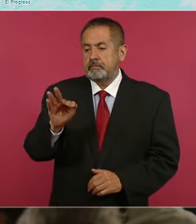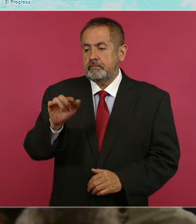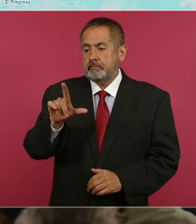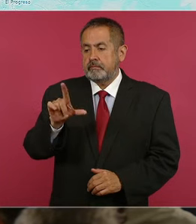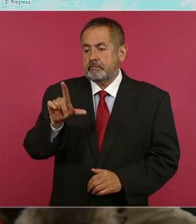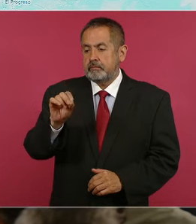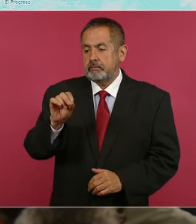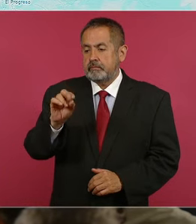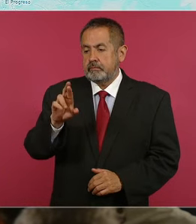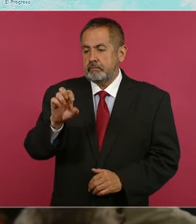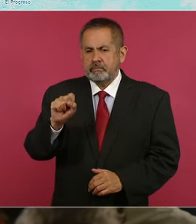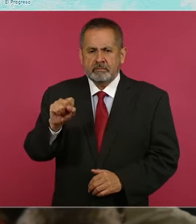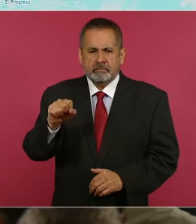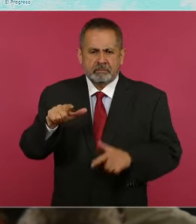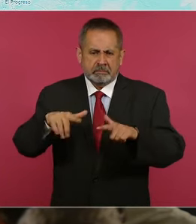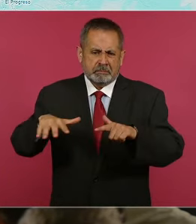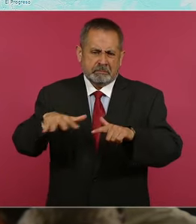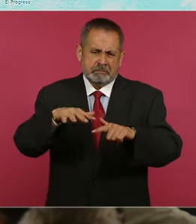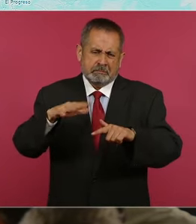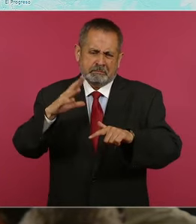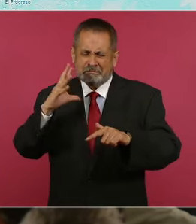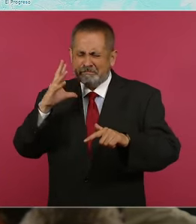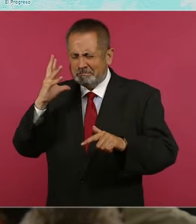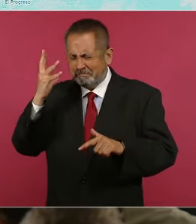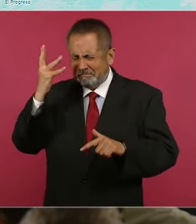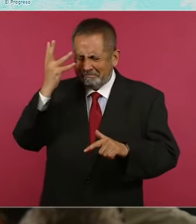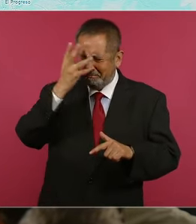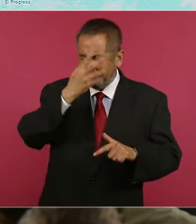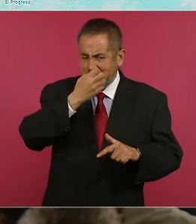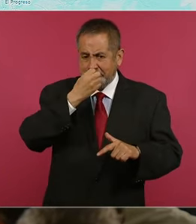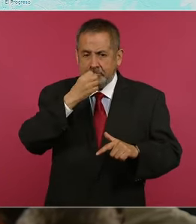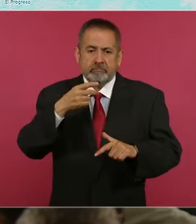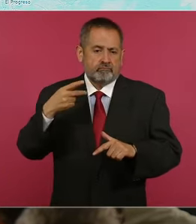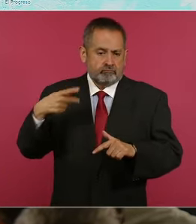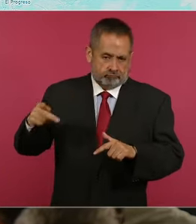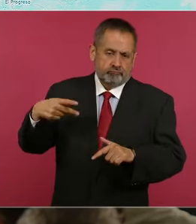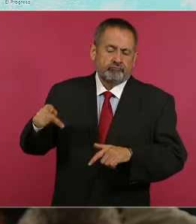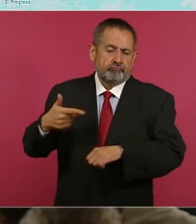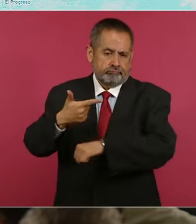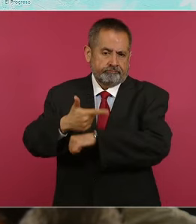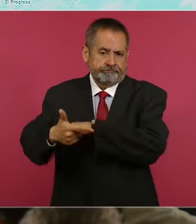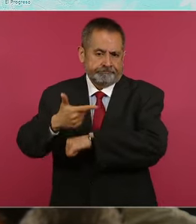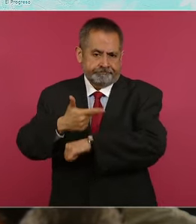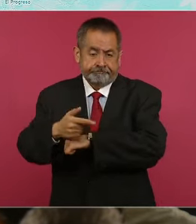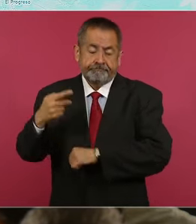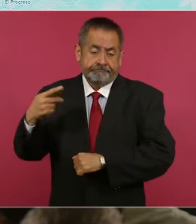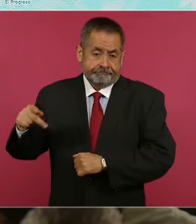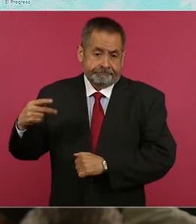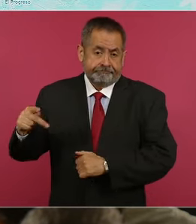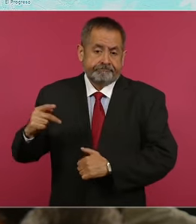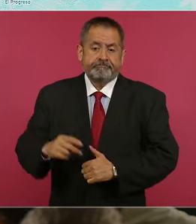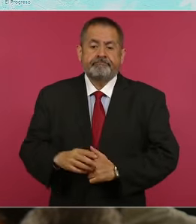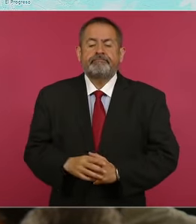Este es un lago bellísimo de Guatemala.